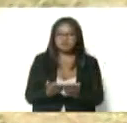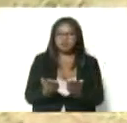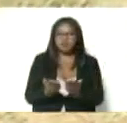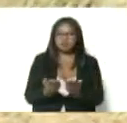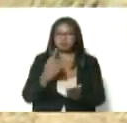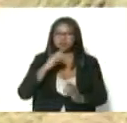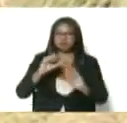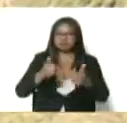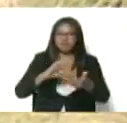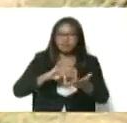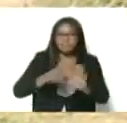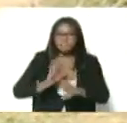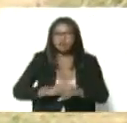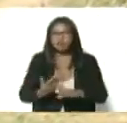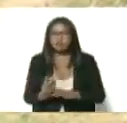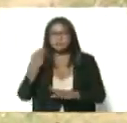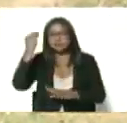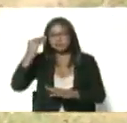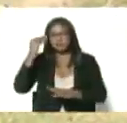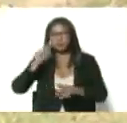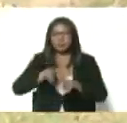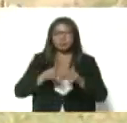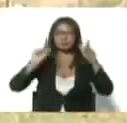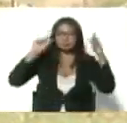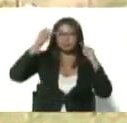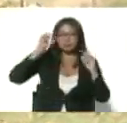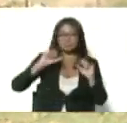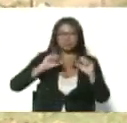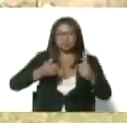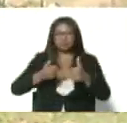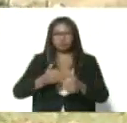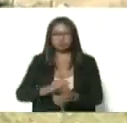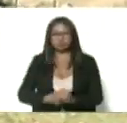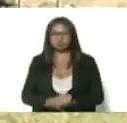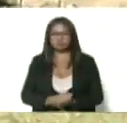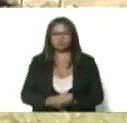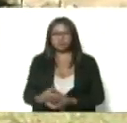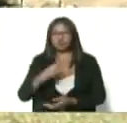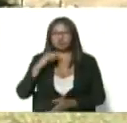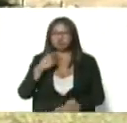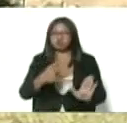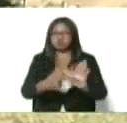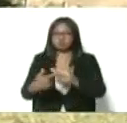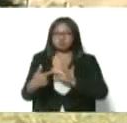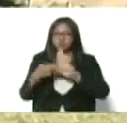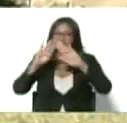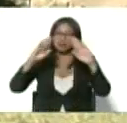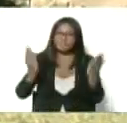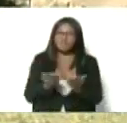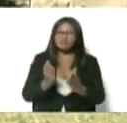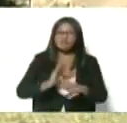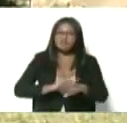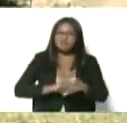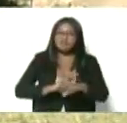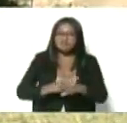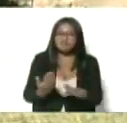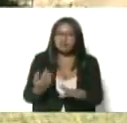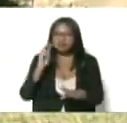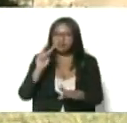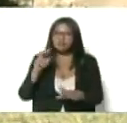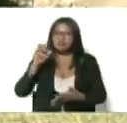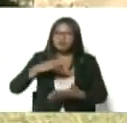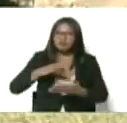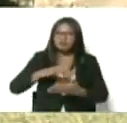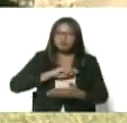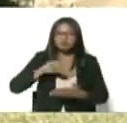creó gracias al pensamiento de nuestro comandante hugo rafael chávez fría y somos referencia a nivel mundial por eso porque a través del fondo nosotros